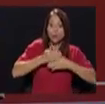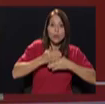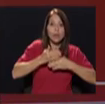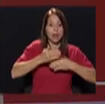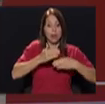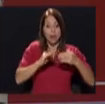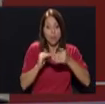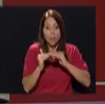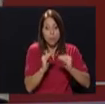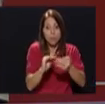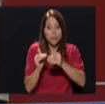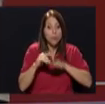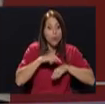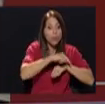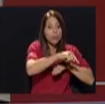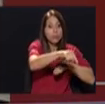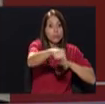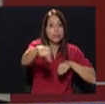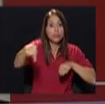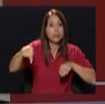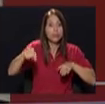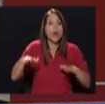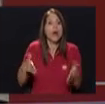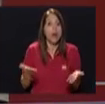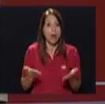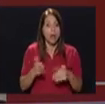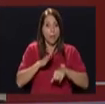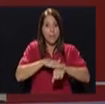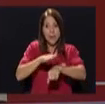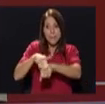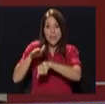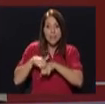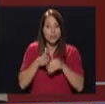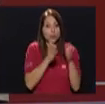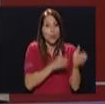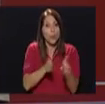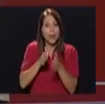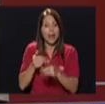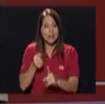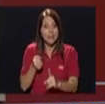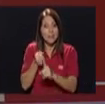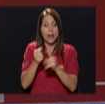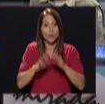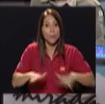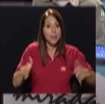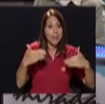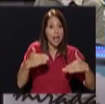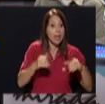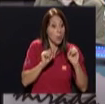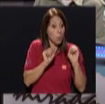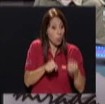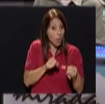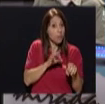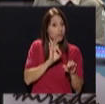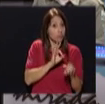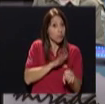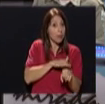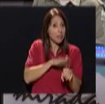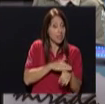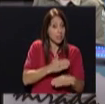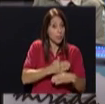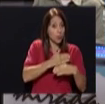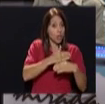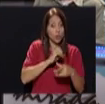sus residenciales, cómo los permisos o los planes de impacto ambiental para poder permitirse o no